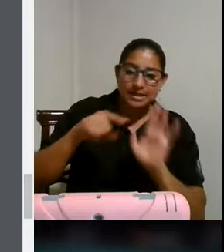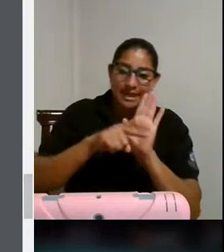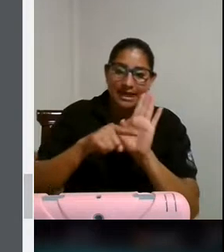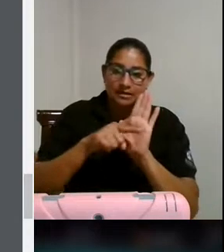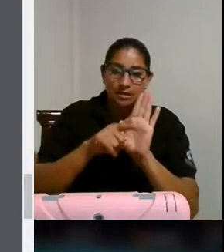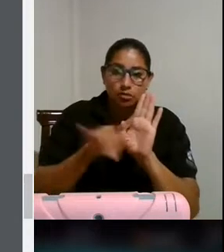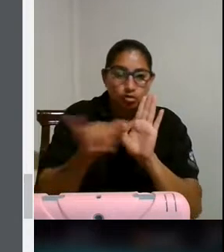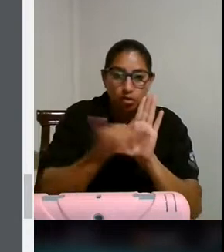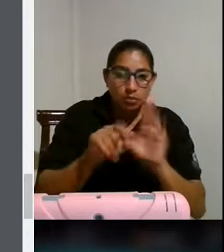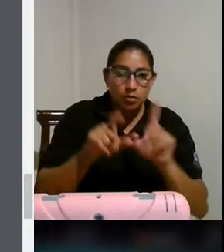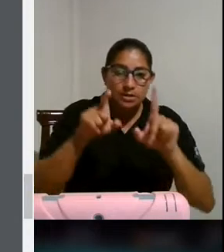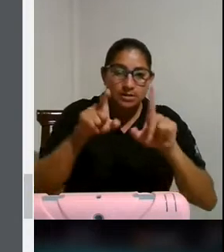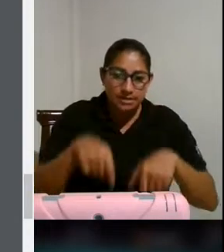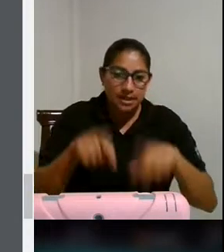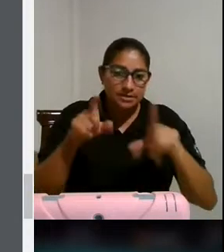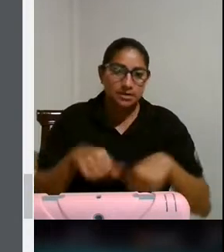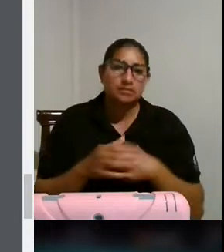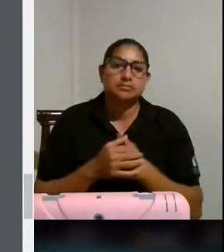cancela.